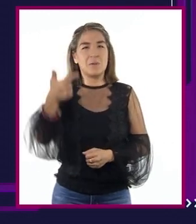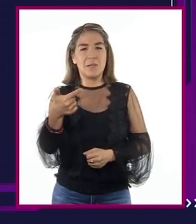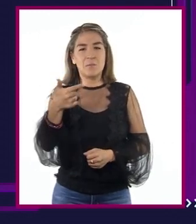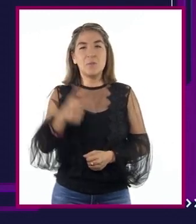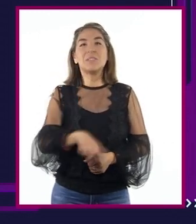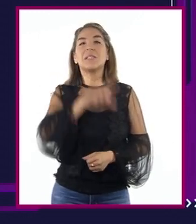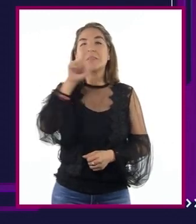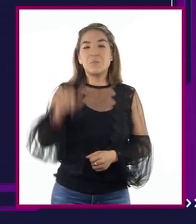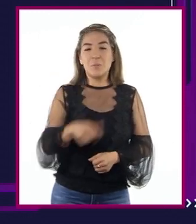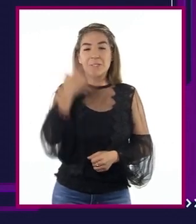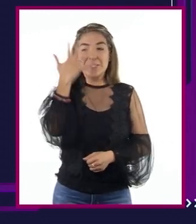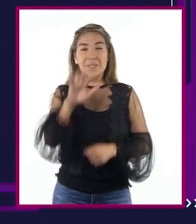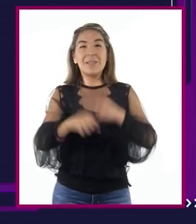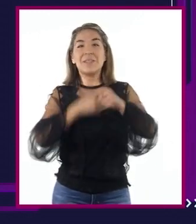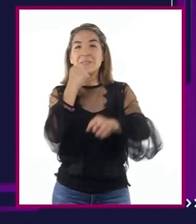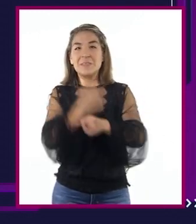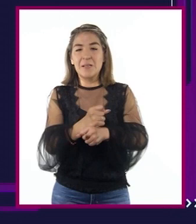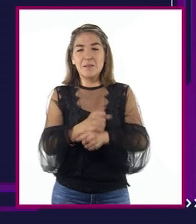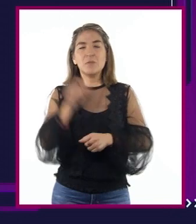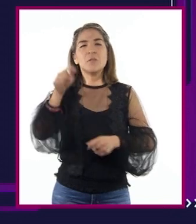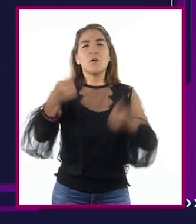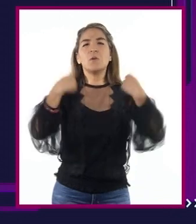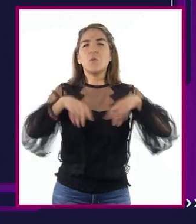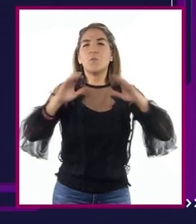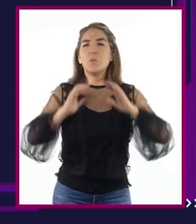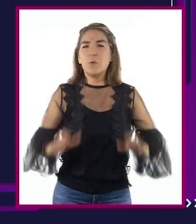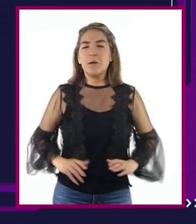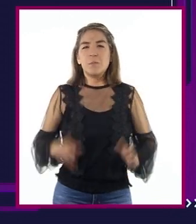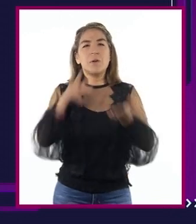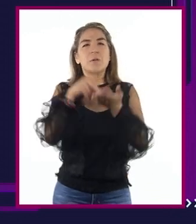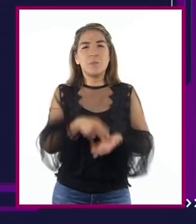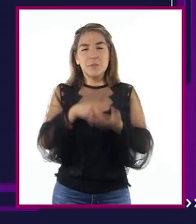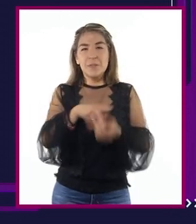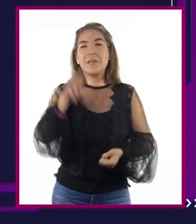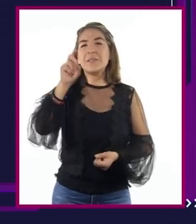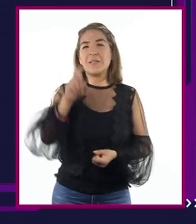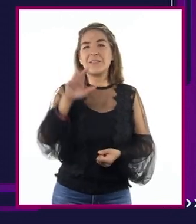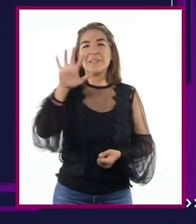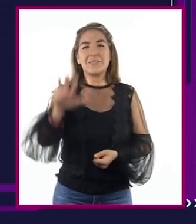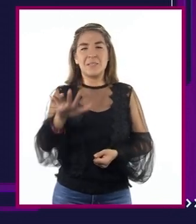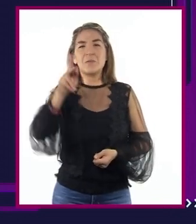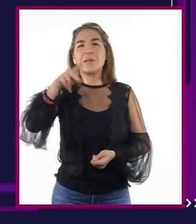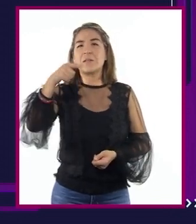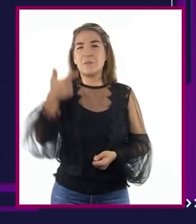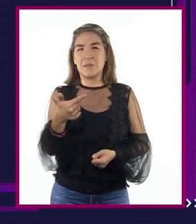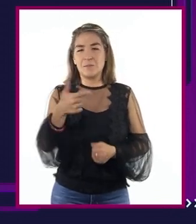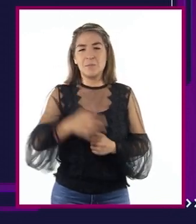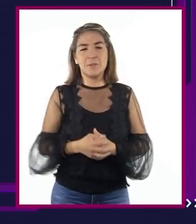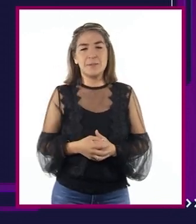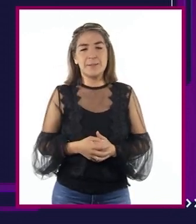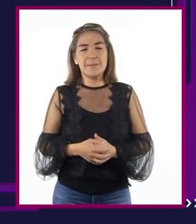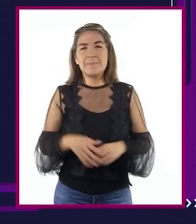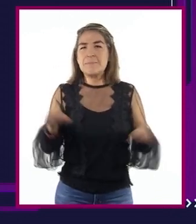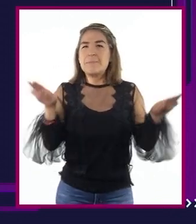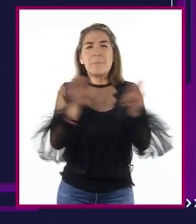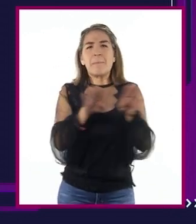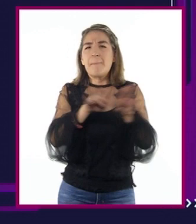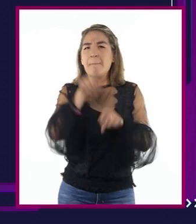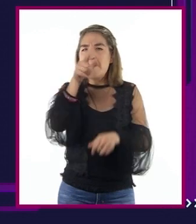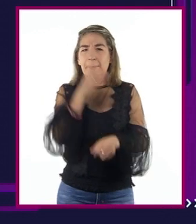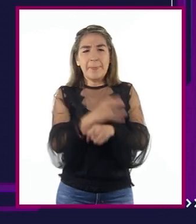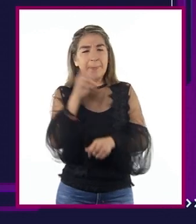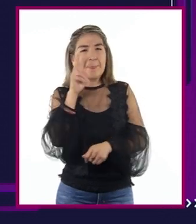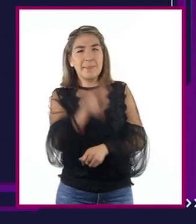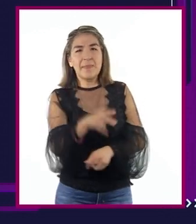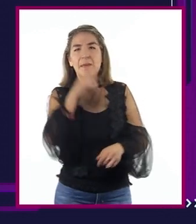y a los 10 años la masa corporal fue de 35 kilogramos. ¿Cómo se observa